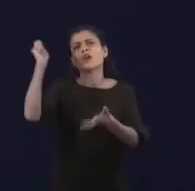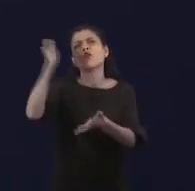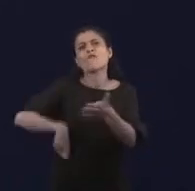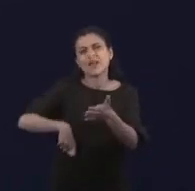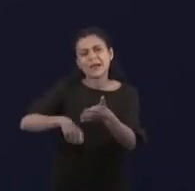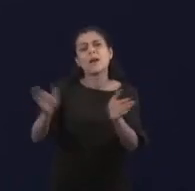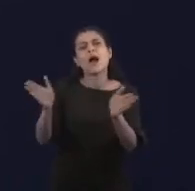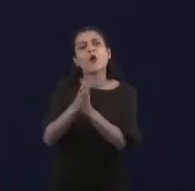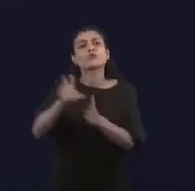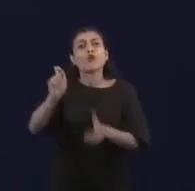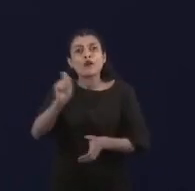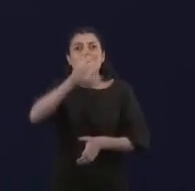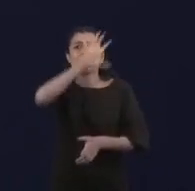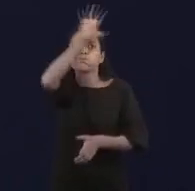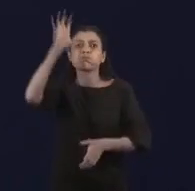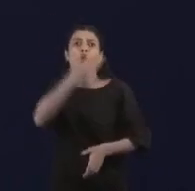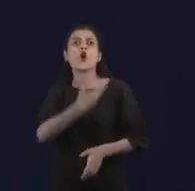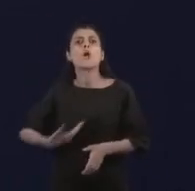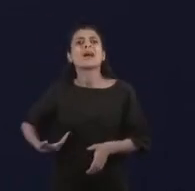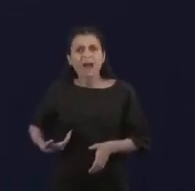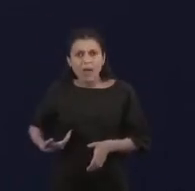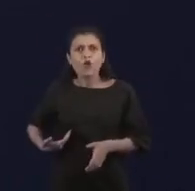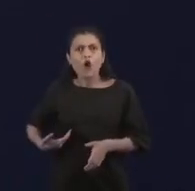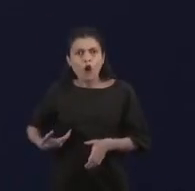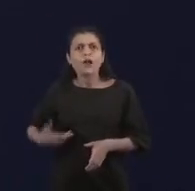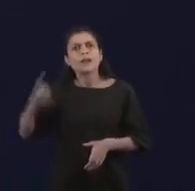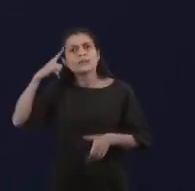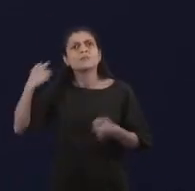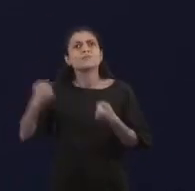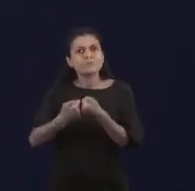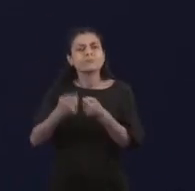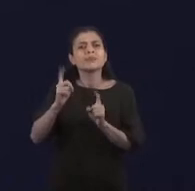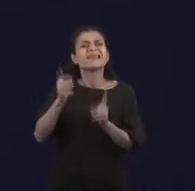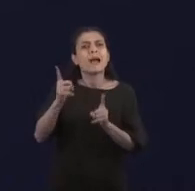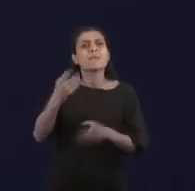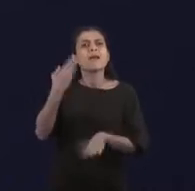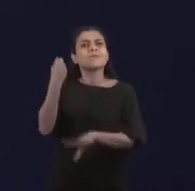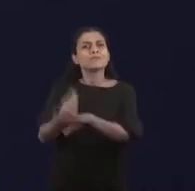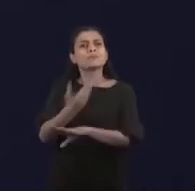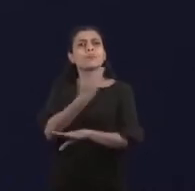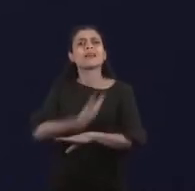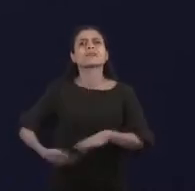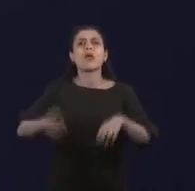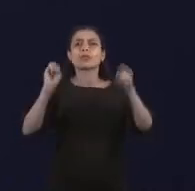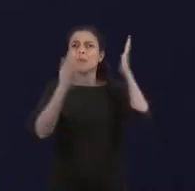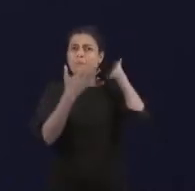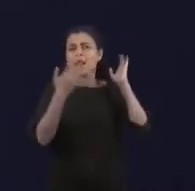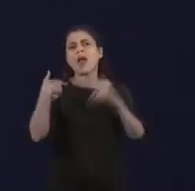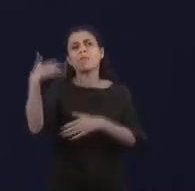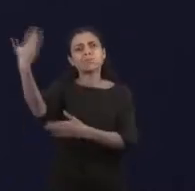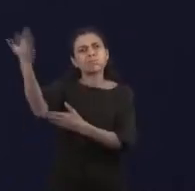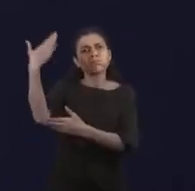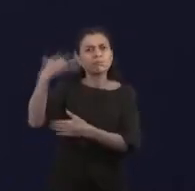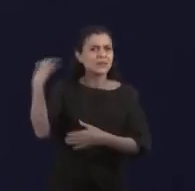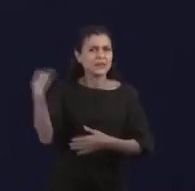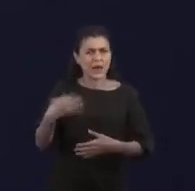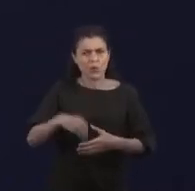los gobernadores y además el presidente Milei ofrecerá unas